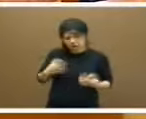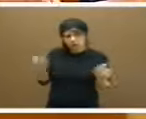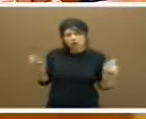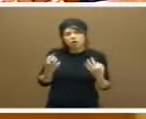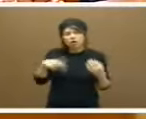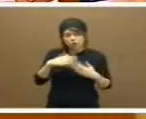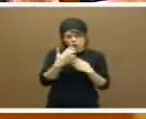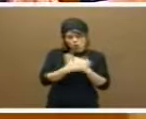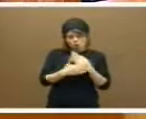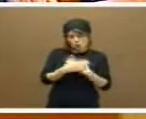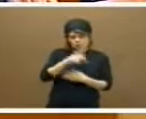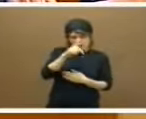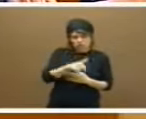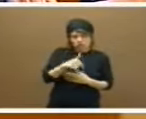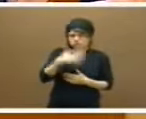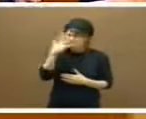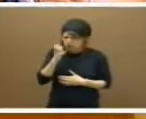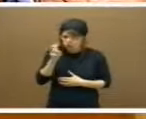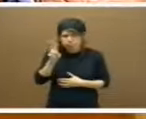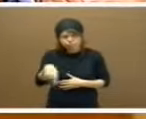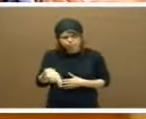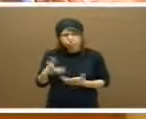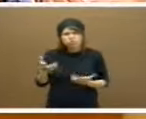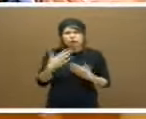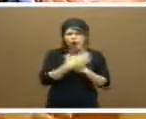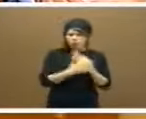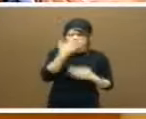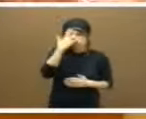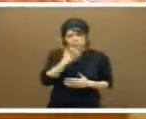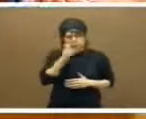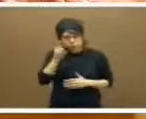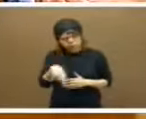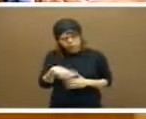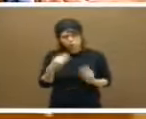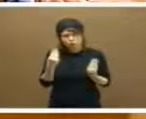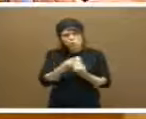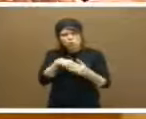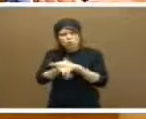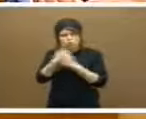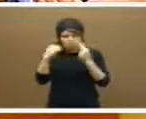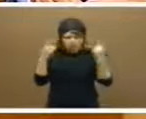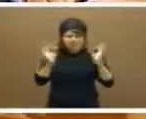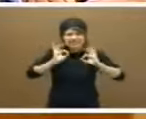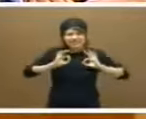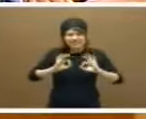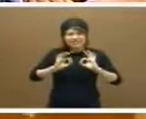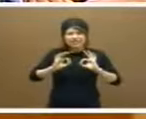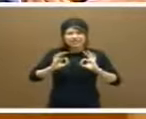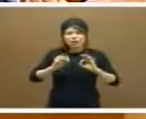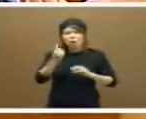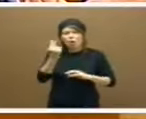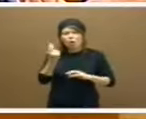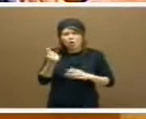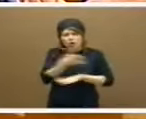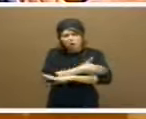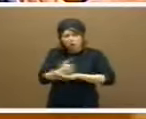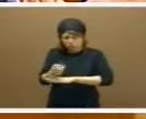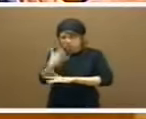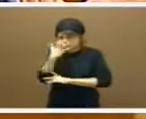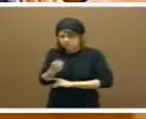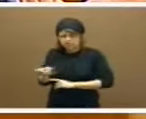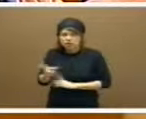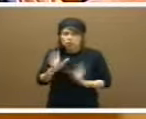que este Gobierno es muy serio. Y este Gobierno es muy serio con los recursos públicos y concretamente con el dinero de los ciudadanos.